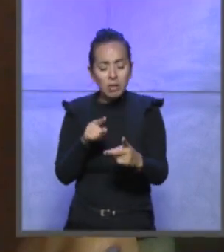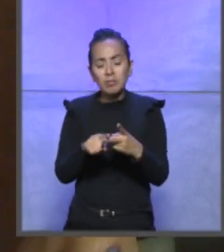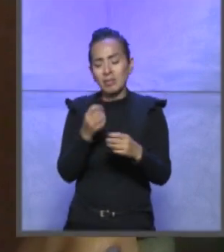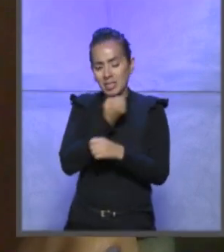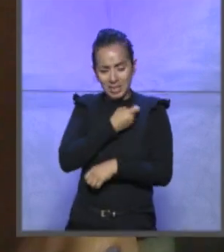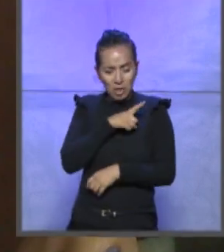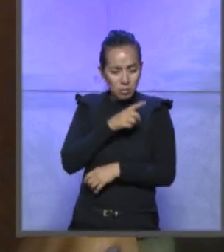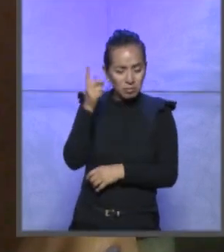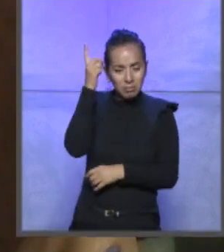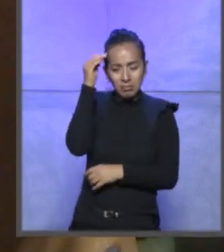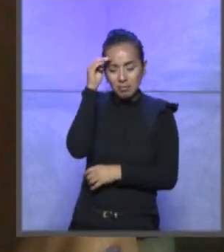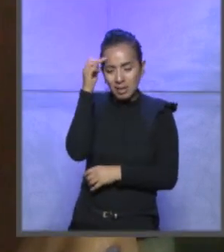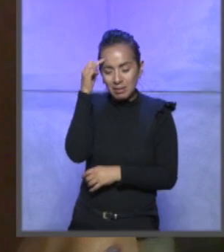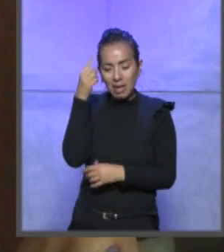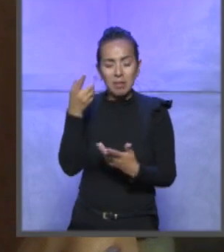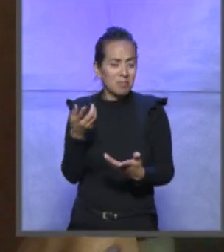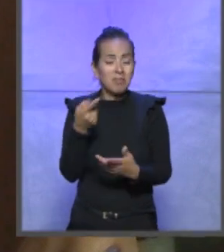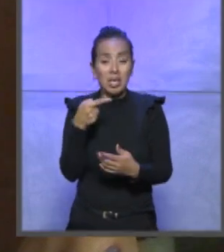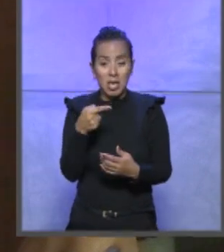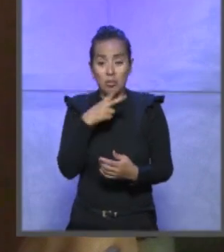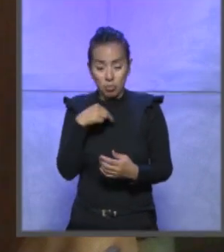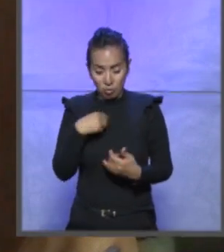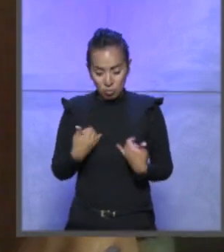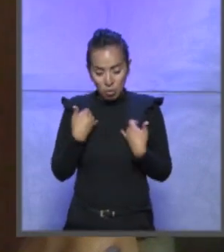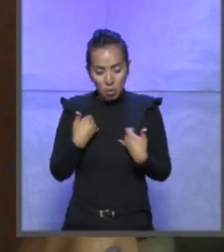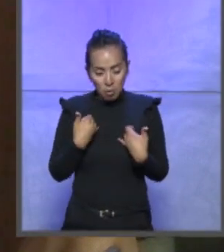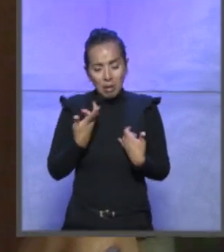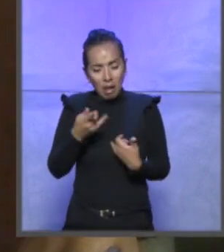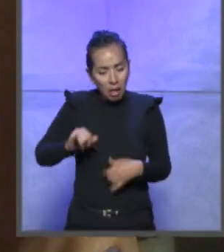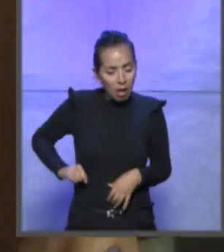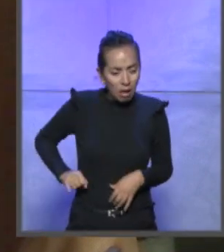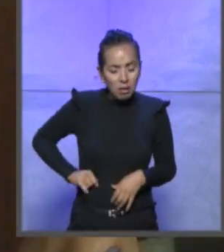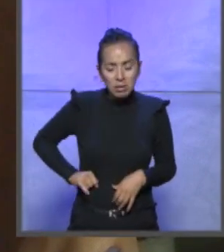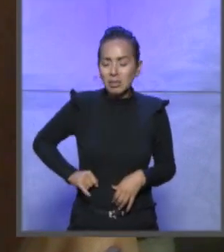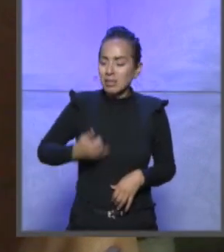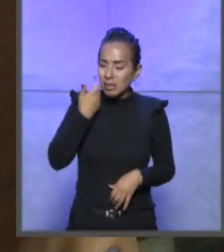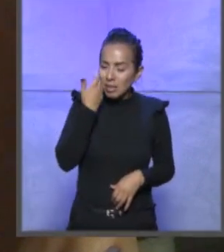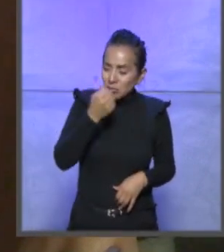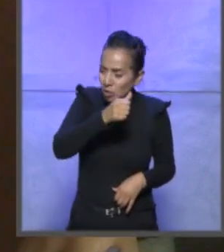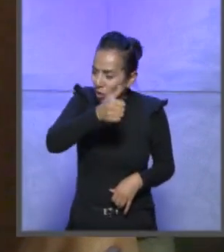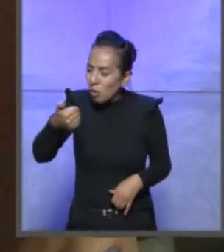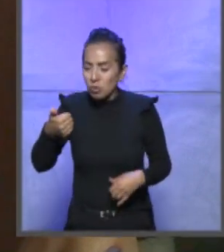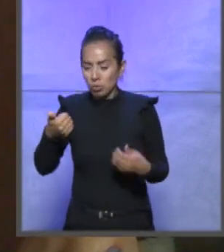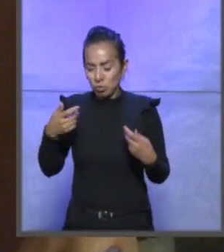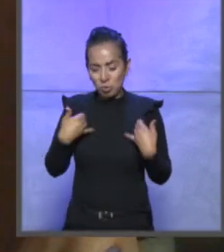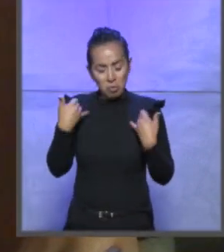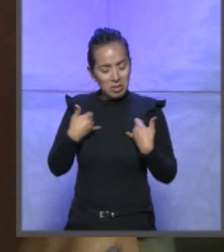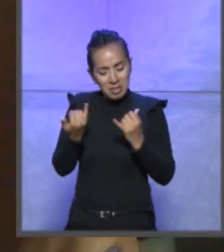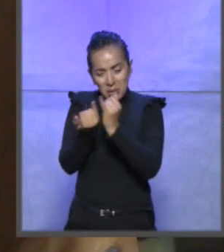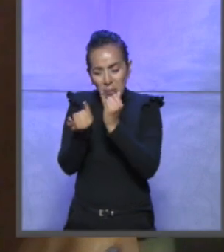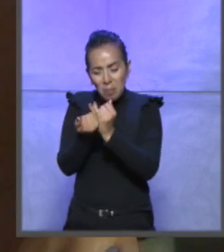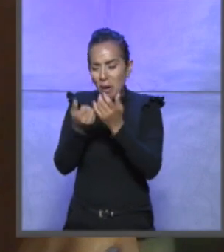son aspectos que los jóvenes hoy en día estamos viendo y tratamos de inculcar y dar a conocer a otros. Entonces, en esta parte